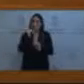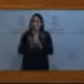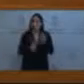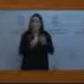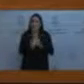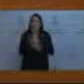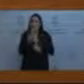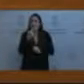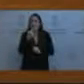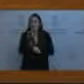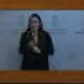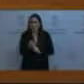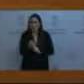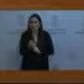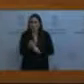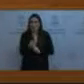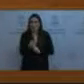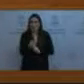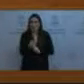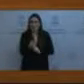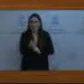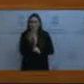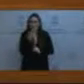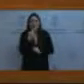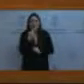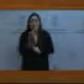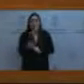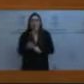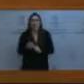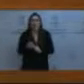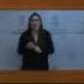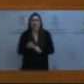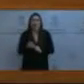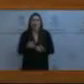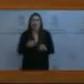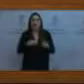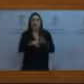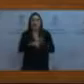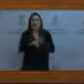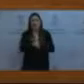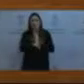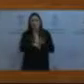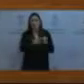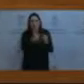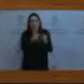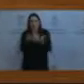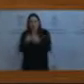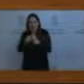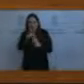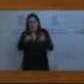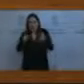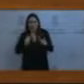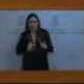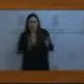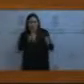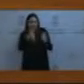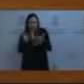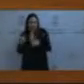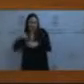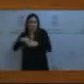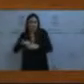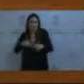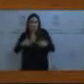donde señalan claramente la escasez de recursos, de medios materiales y humanos de nuestros órganos